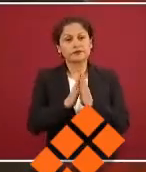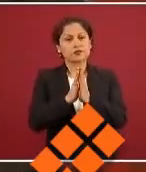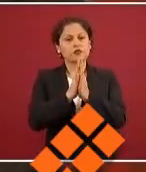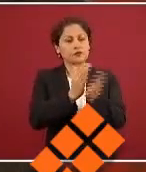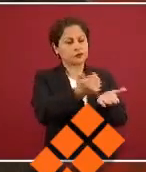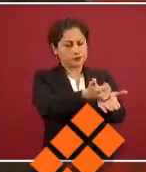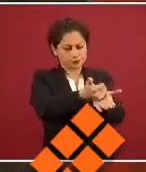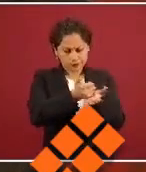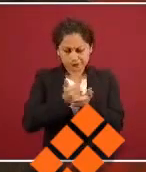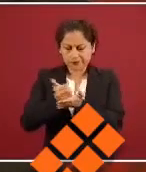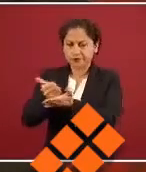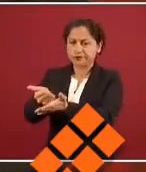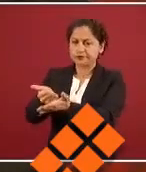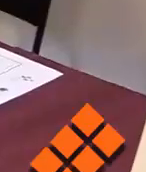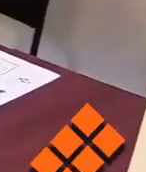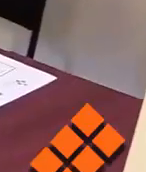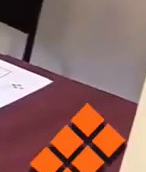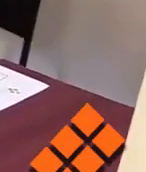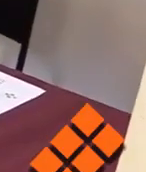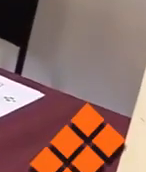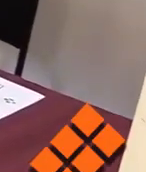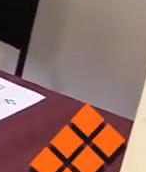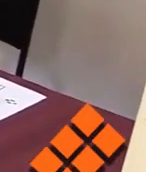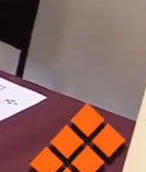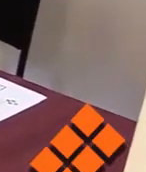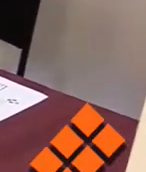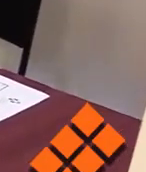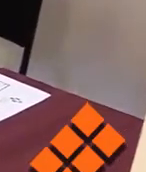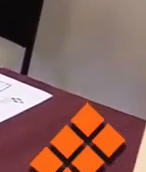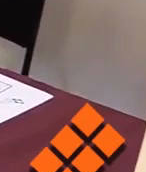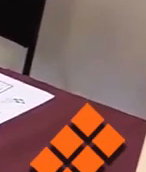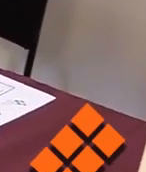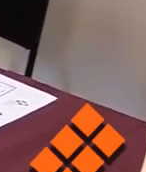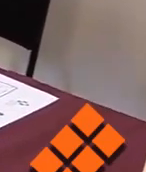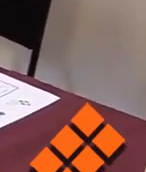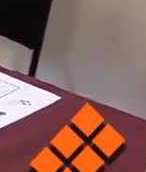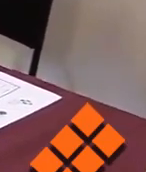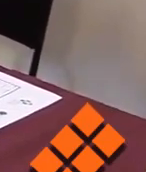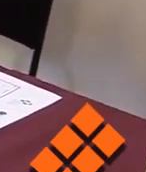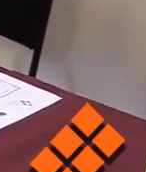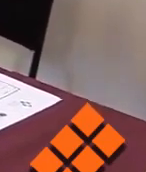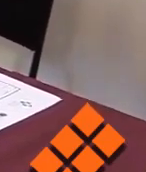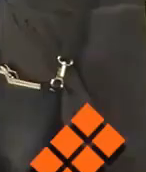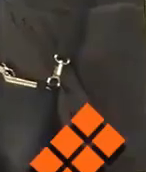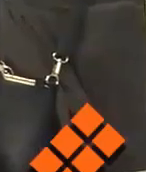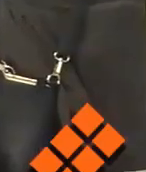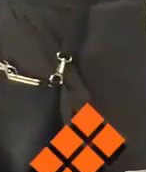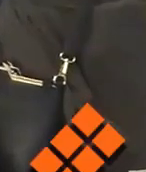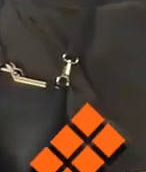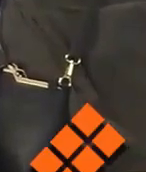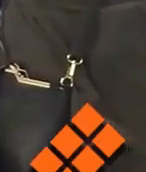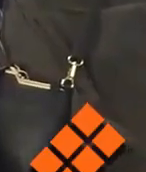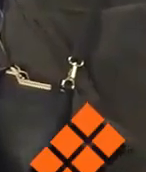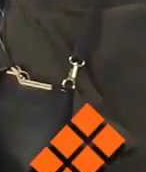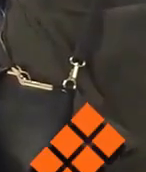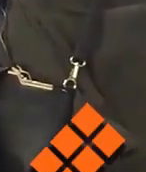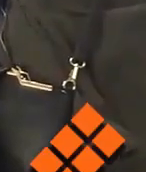6 entidades del país registraron el 56% de los despidos y concentran la mayor pérdida de empleos: Quintana Roo,